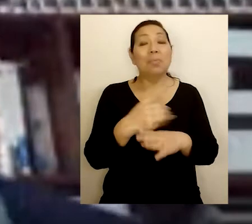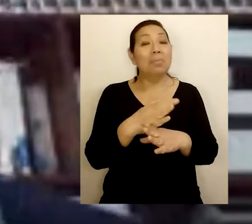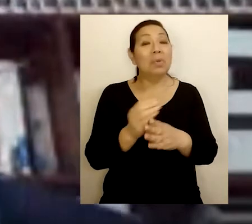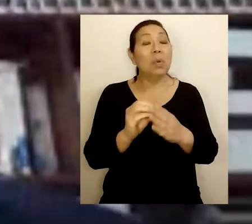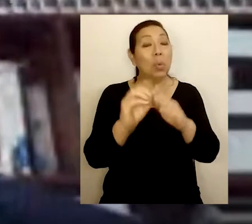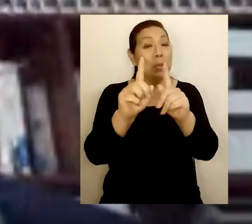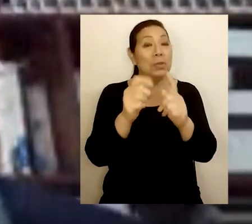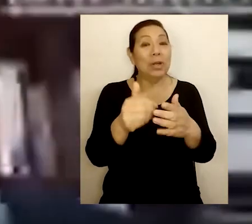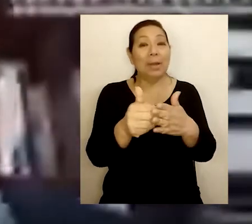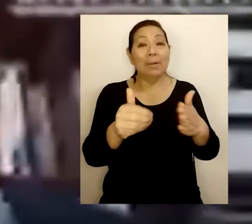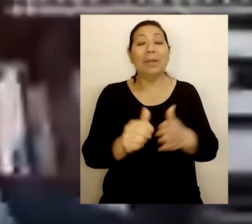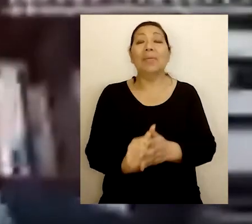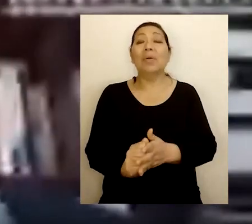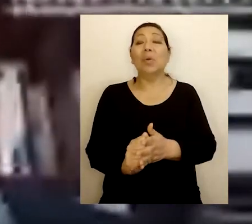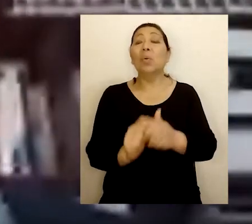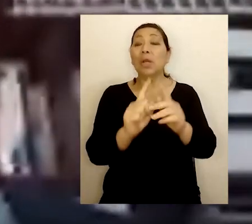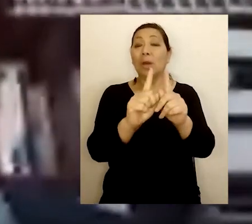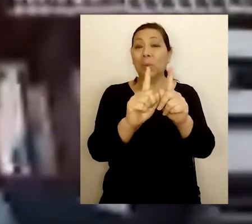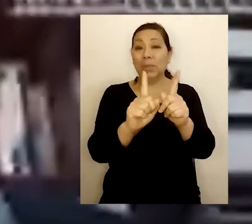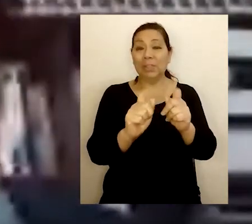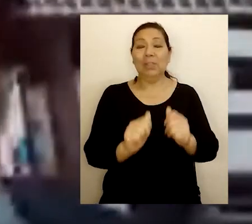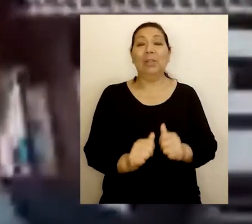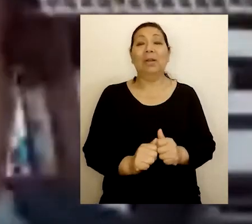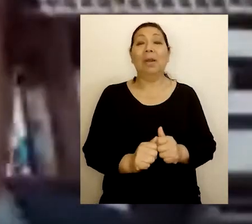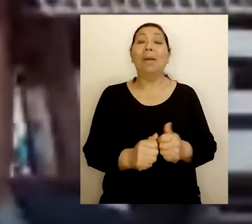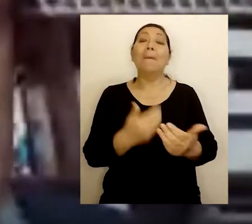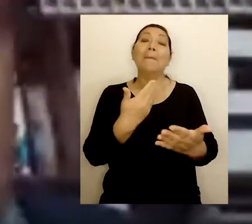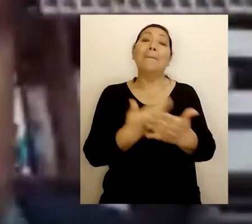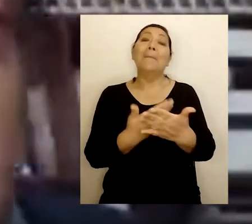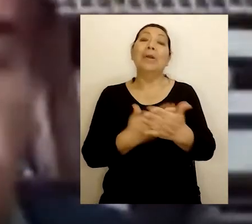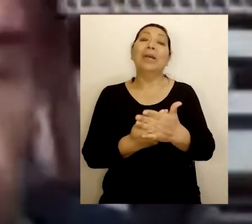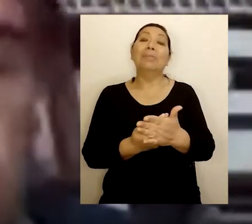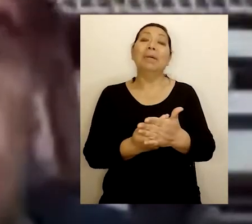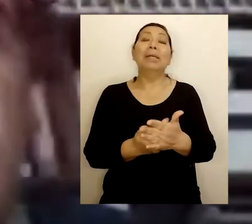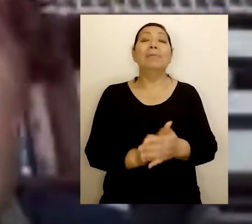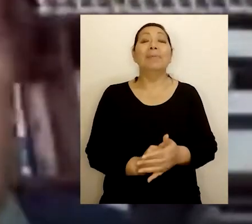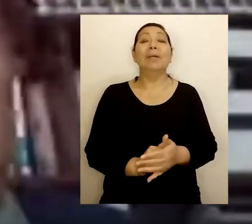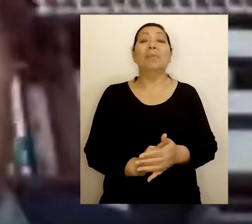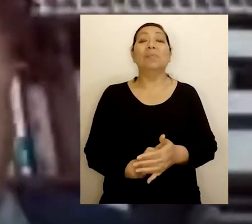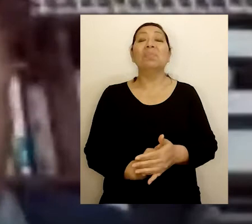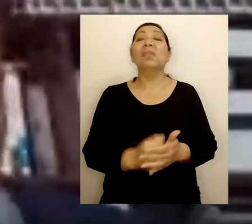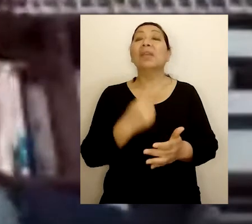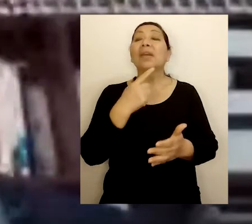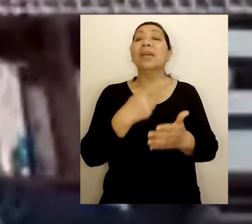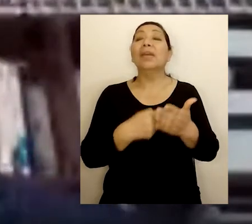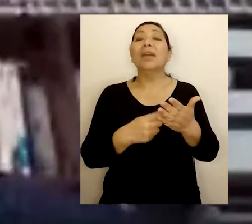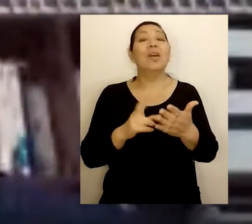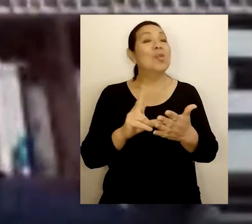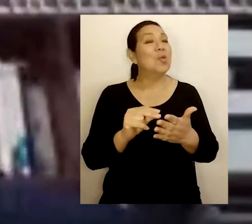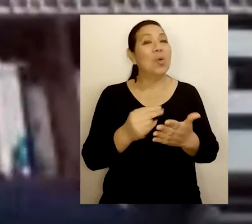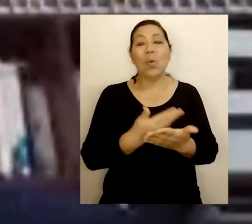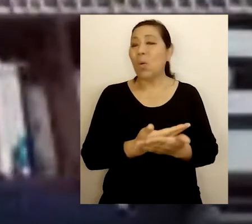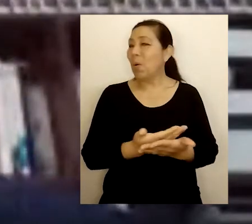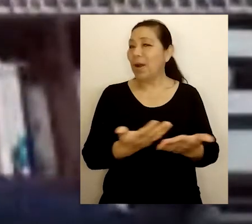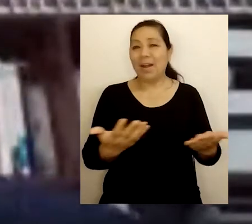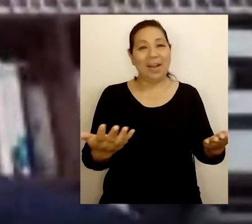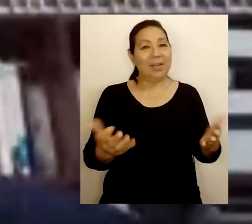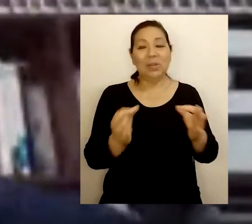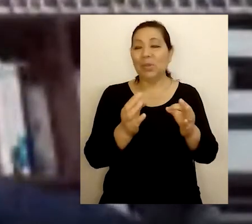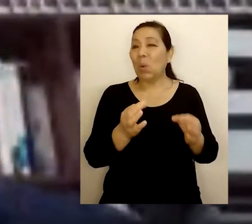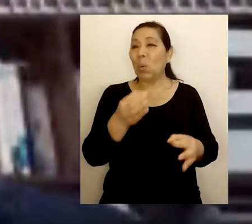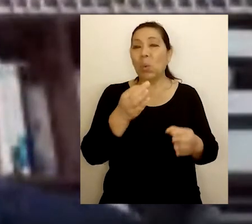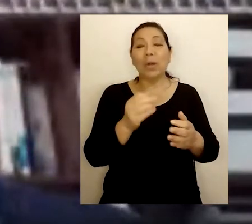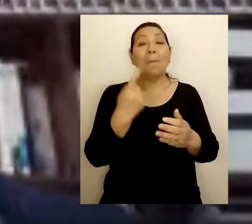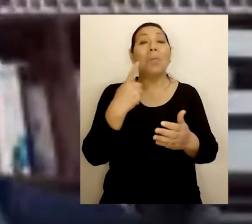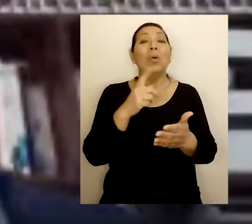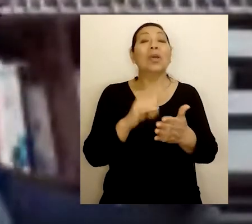infundadas la cuestión previa y una cuestión previa fundadas, consideramos que no existe seguridad